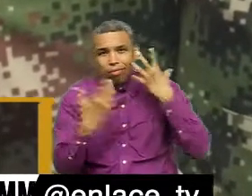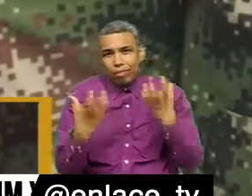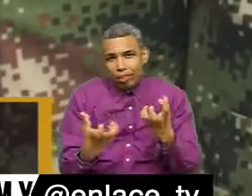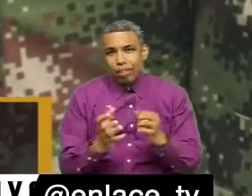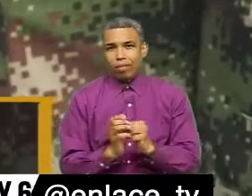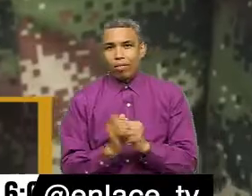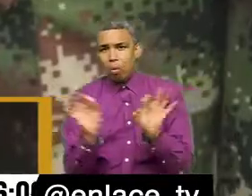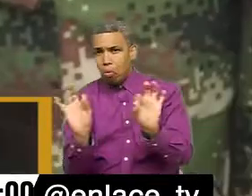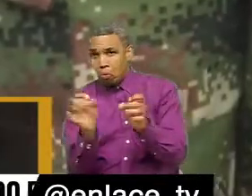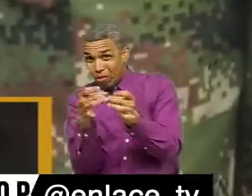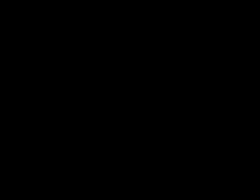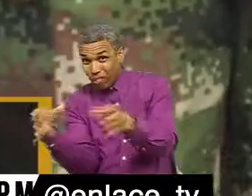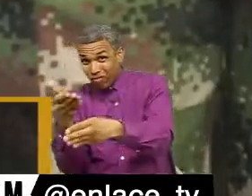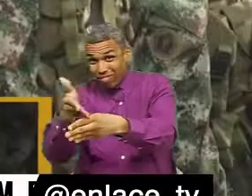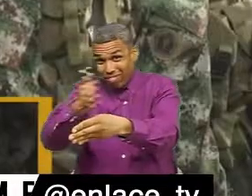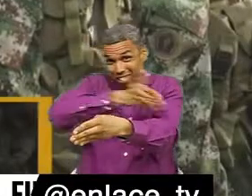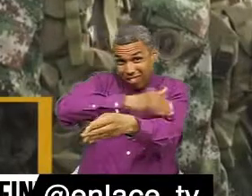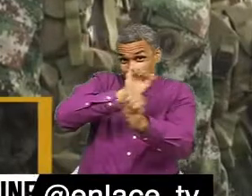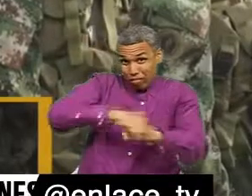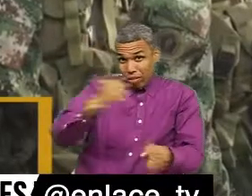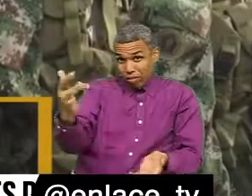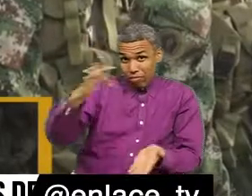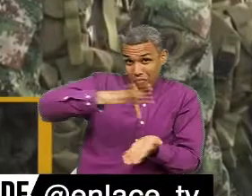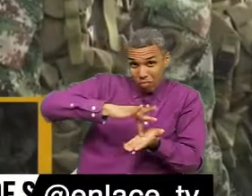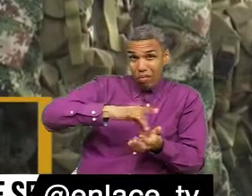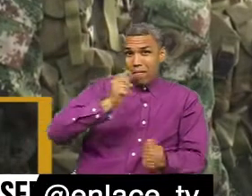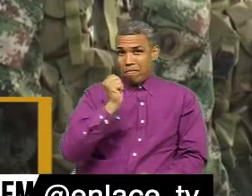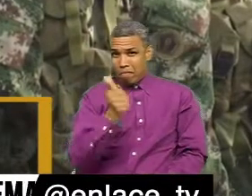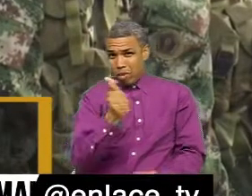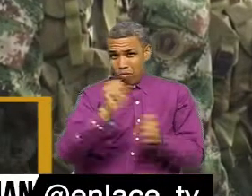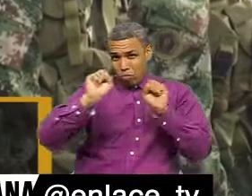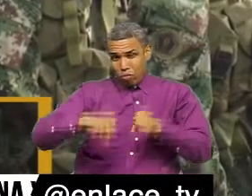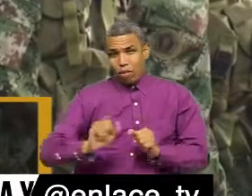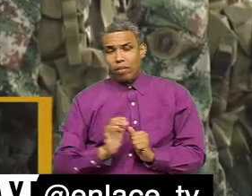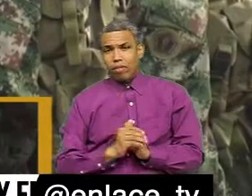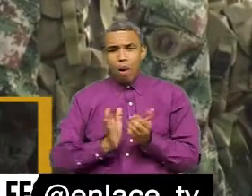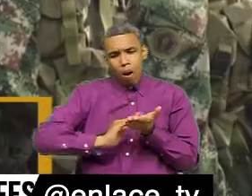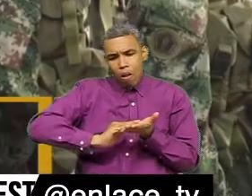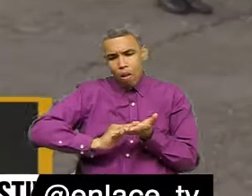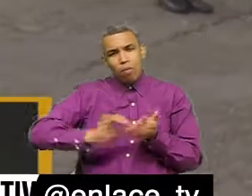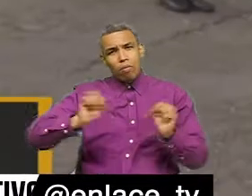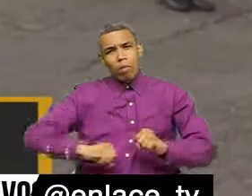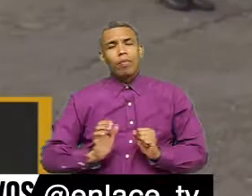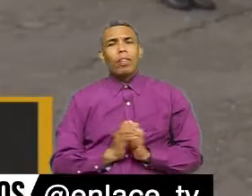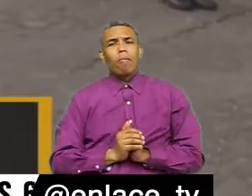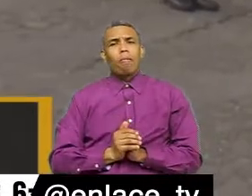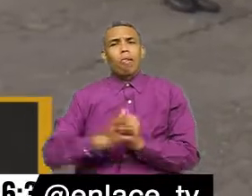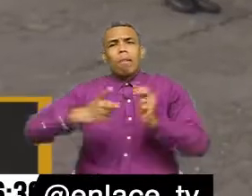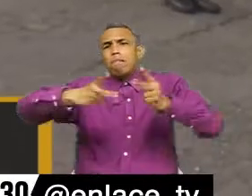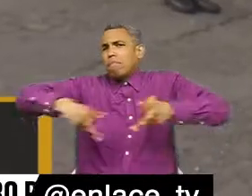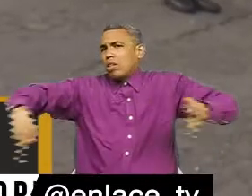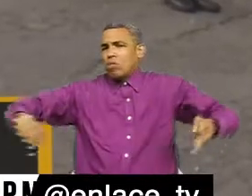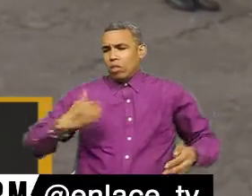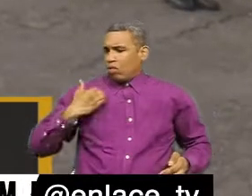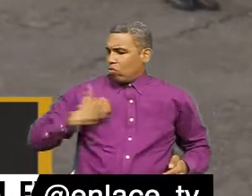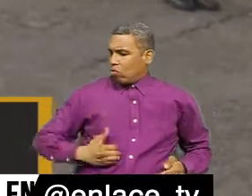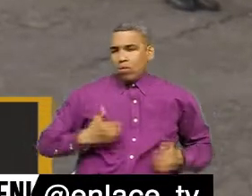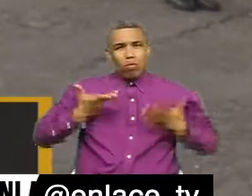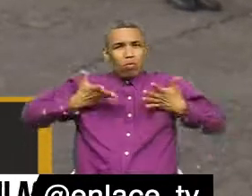personal gusta ir al distrito. Todo el personal que va de la ciudad, todo el personal de ciudadanos, quedan invitados para